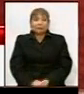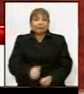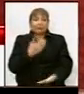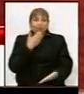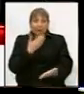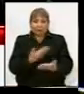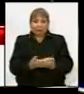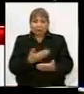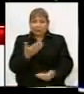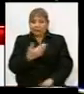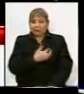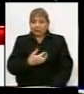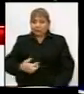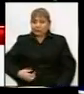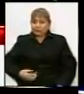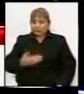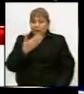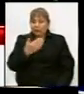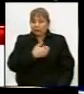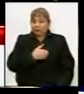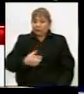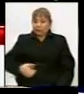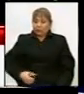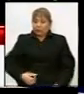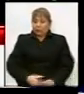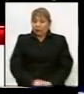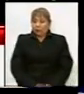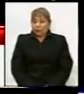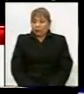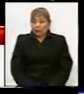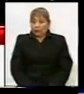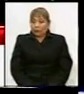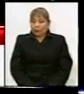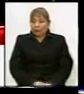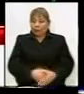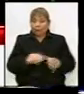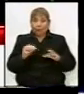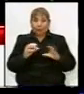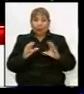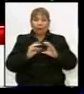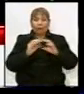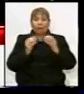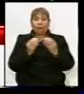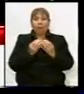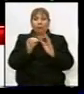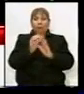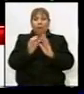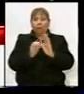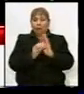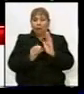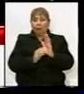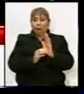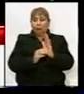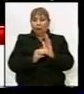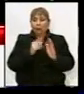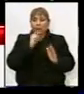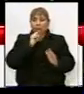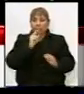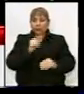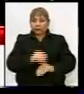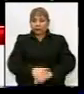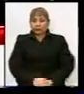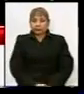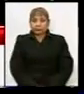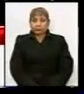presidente señor presidente lo que se ha hecho en la comisión de constitución ha sido